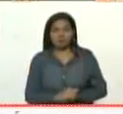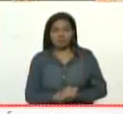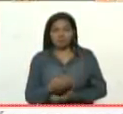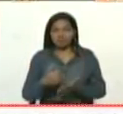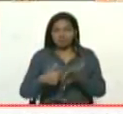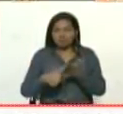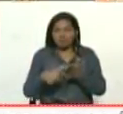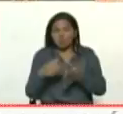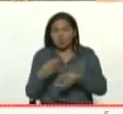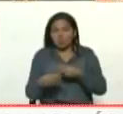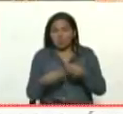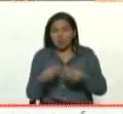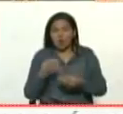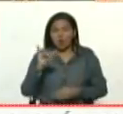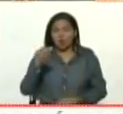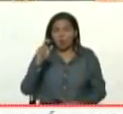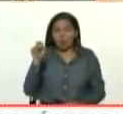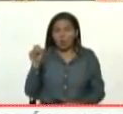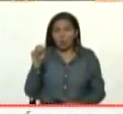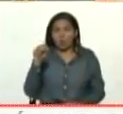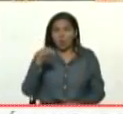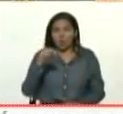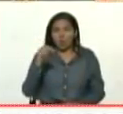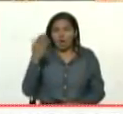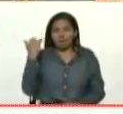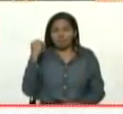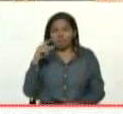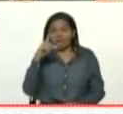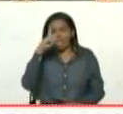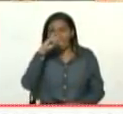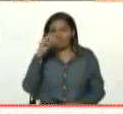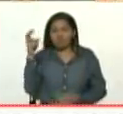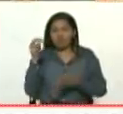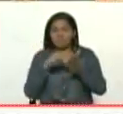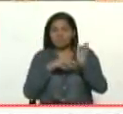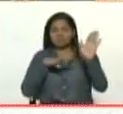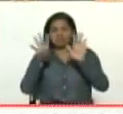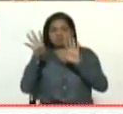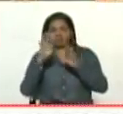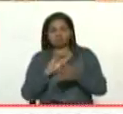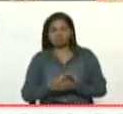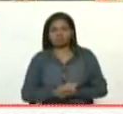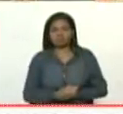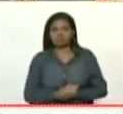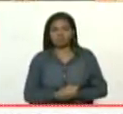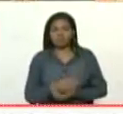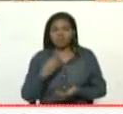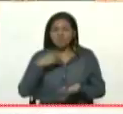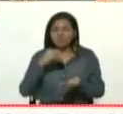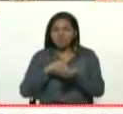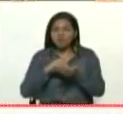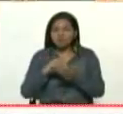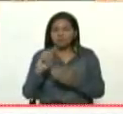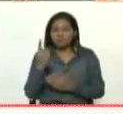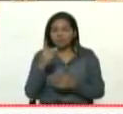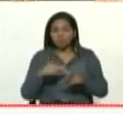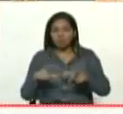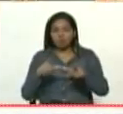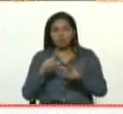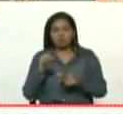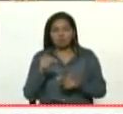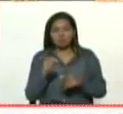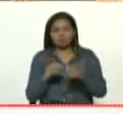en el mes de junio, ya pasado de este año 2019, se colocó en el primer lugar